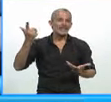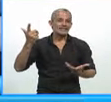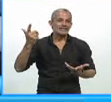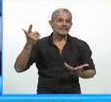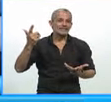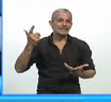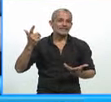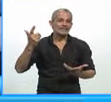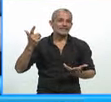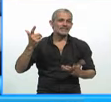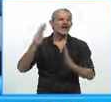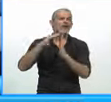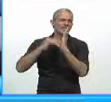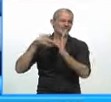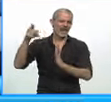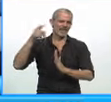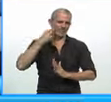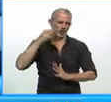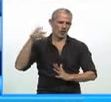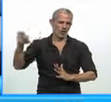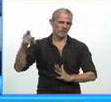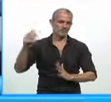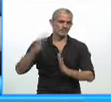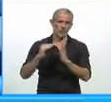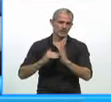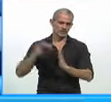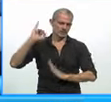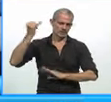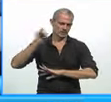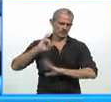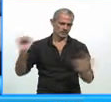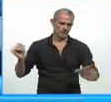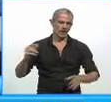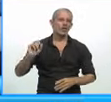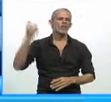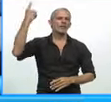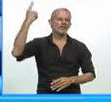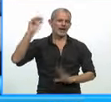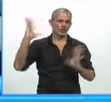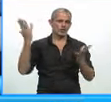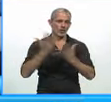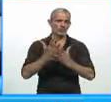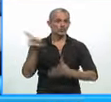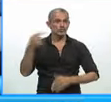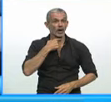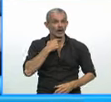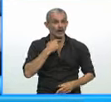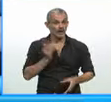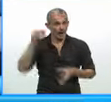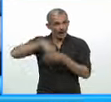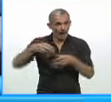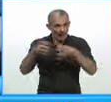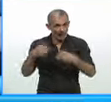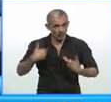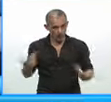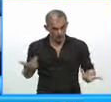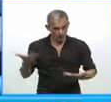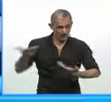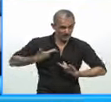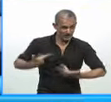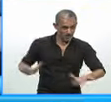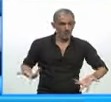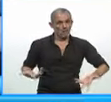categoría son los neozelandeses, que por suerte ahora están queriendo que seamos parte de su equipo. Mirá. Y